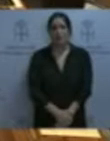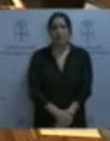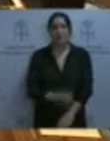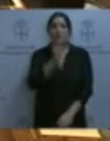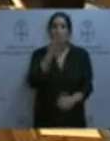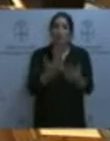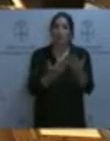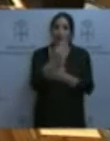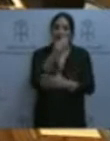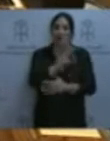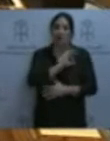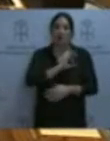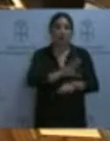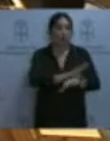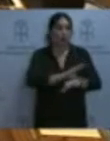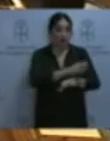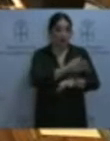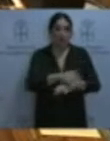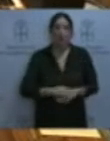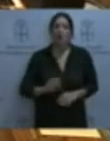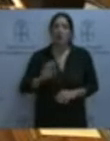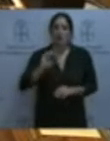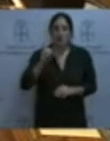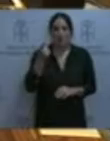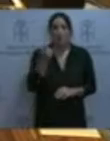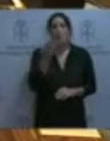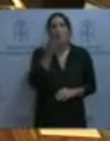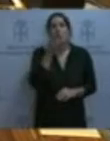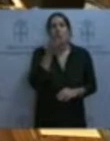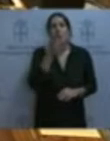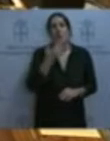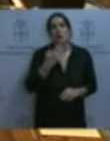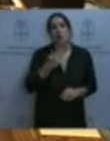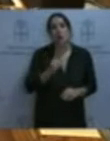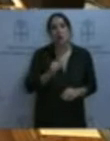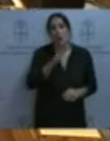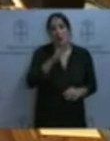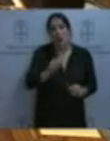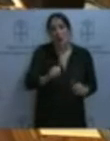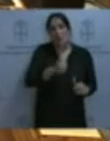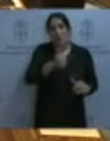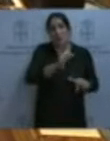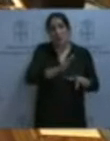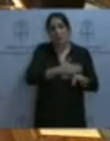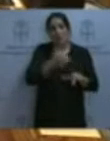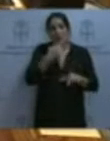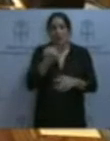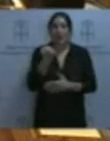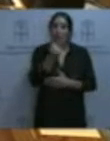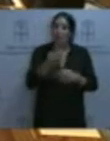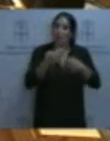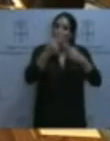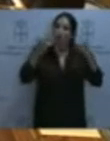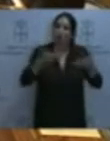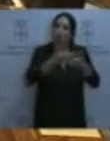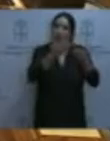Buenos días, señor consejero. En primer lugar, nos gustaría aprovechar esta ocasión para manifestar nuestro apoyo público a los 9